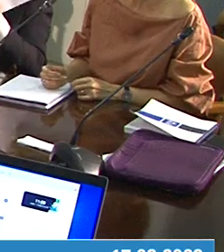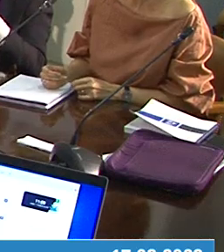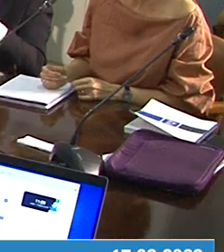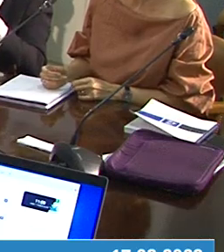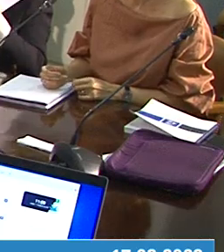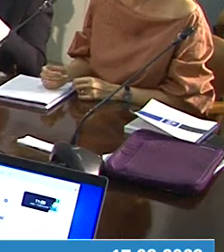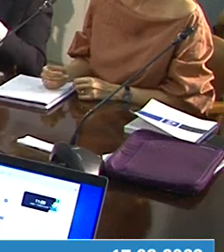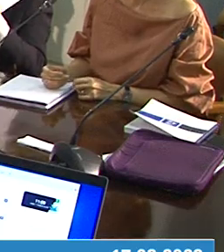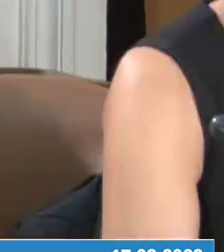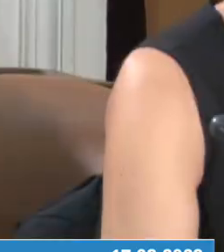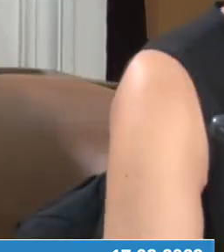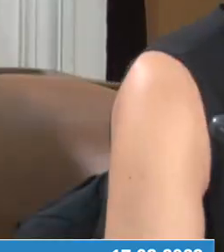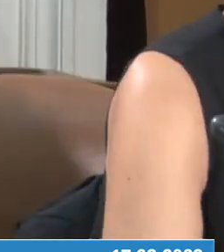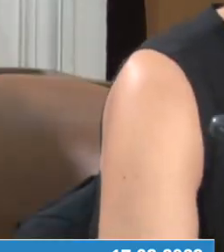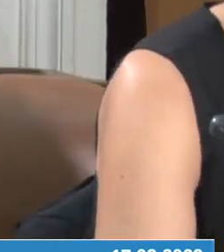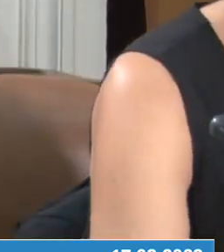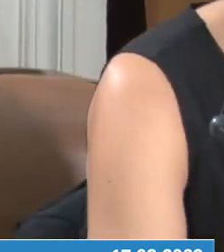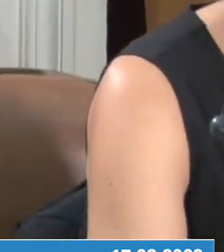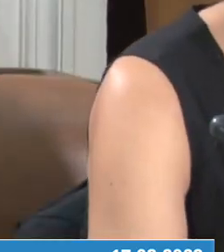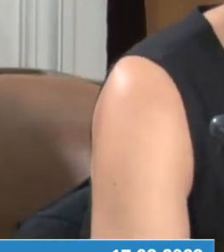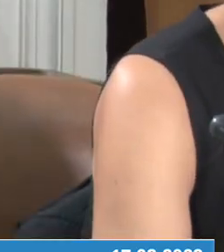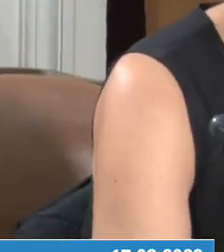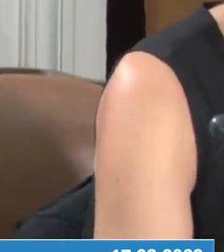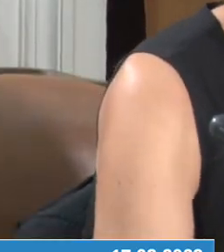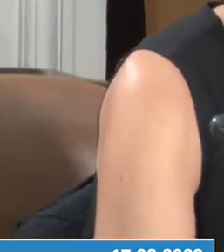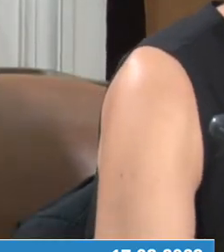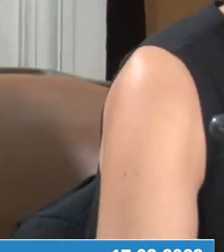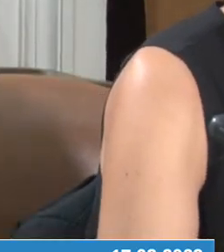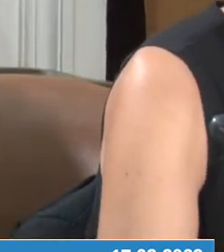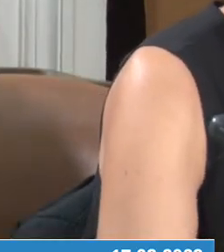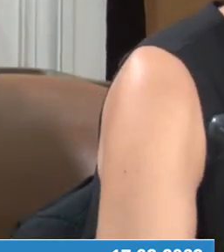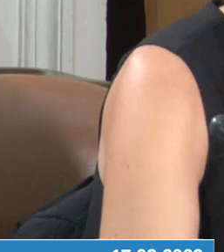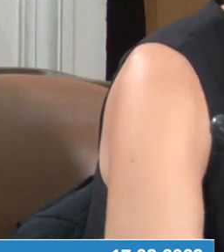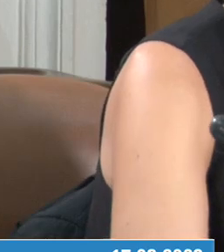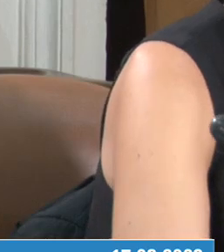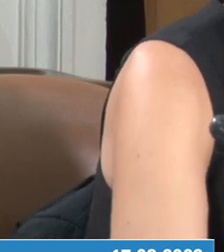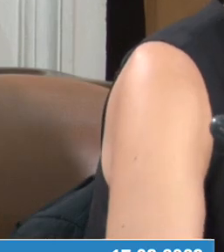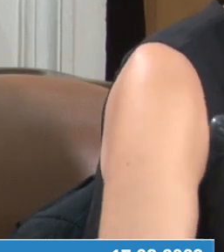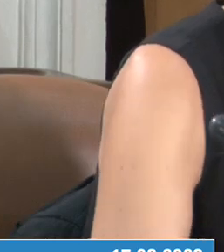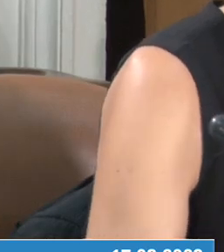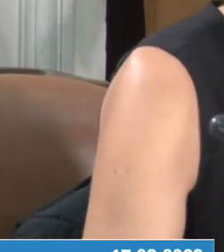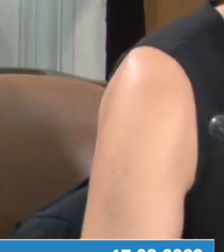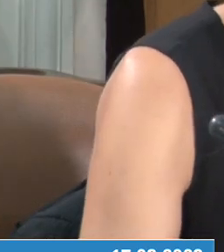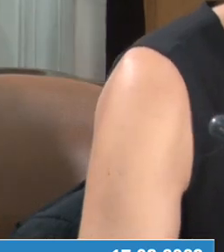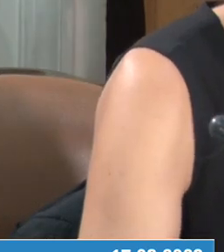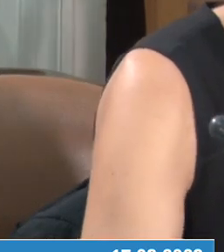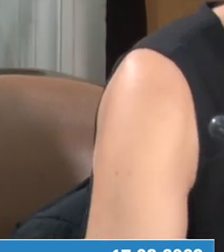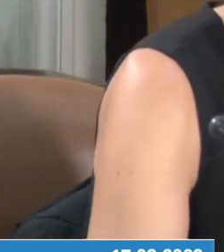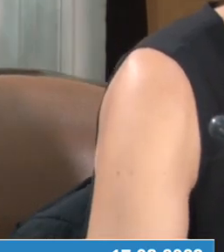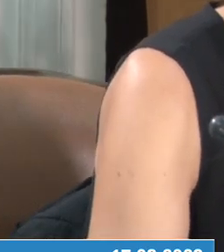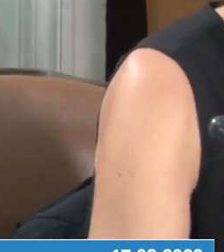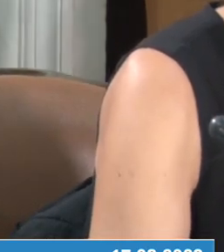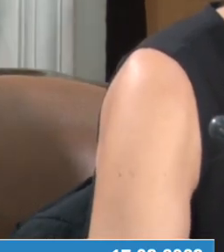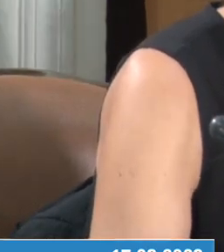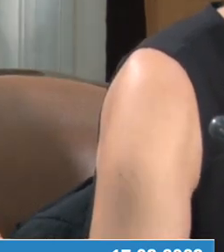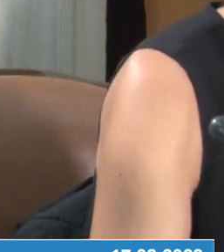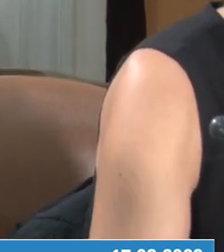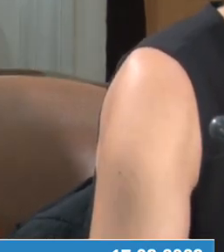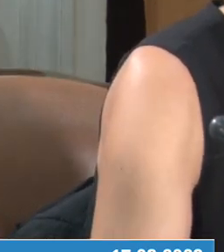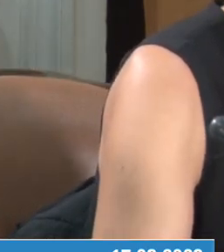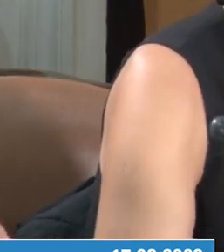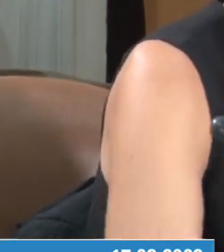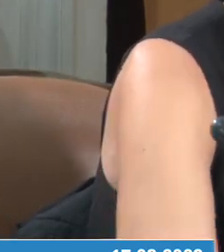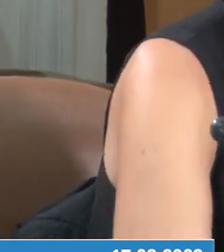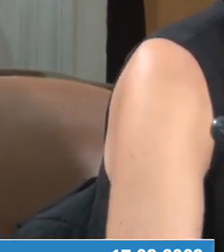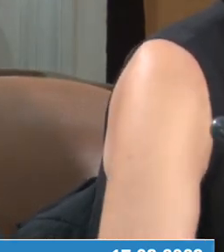comisión. Me puse en contacto con don Luis Rojas y también con don Raúl Guzmán, que es secretario general del Senado. Así es que vamos a sesionar a partir del